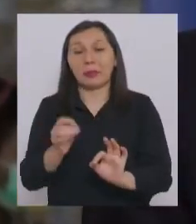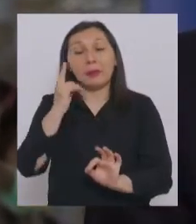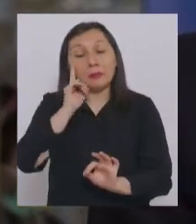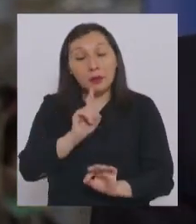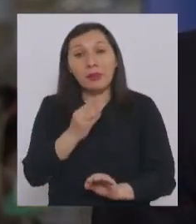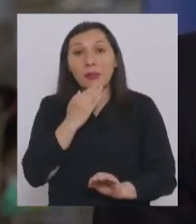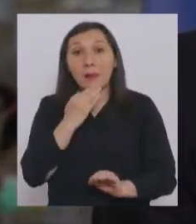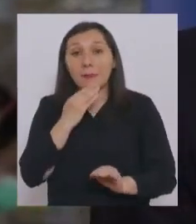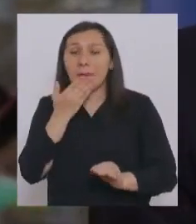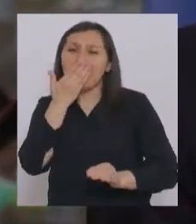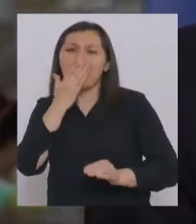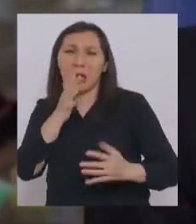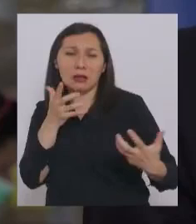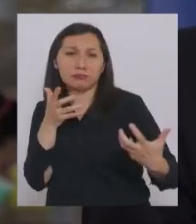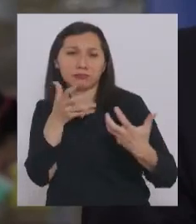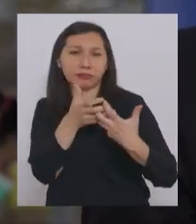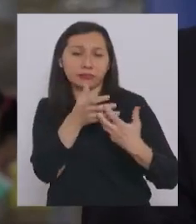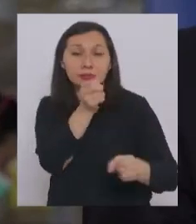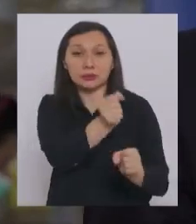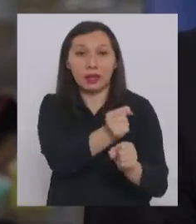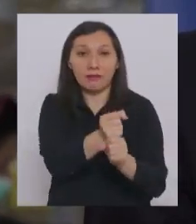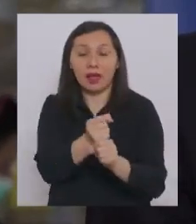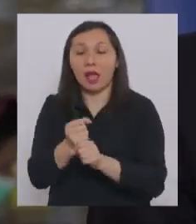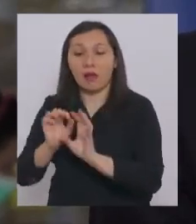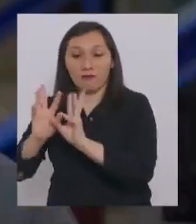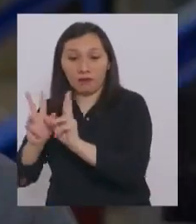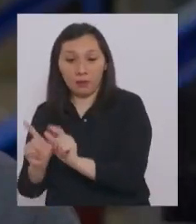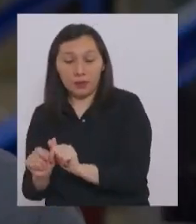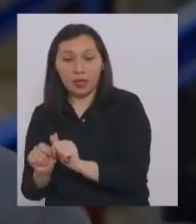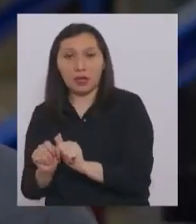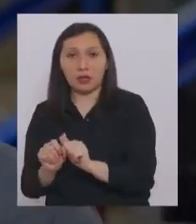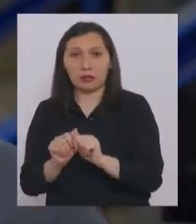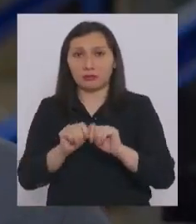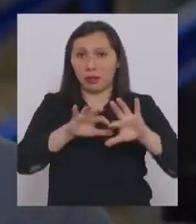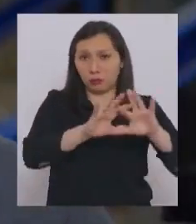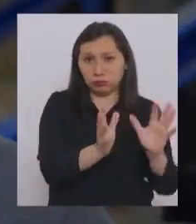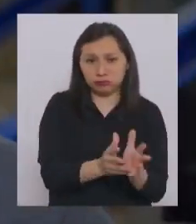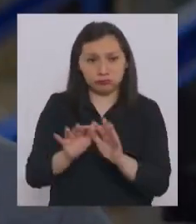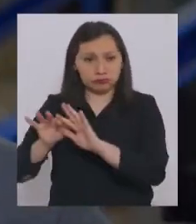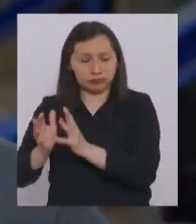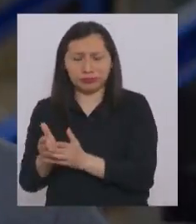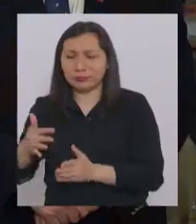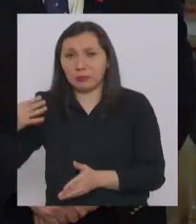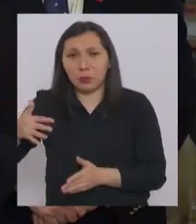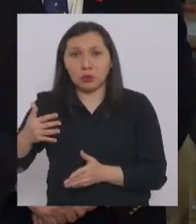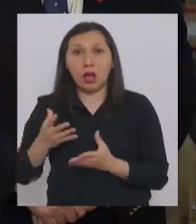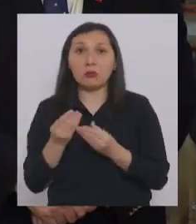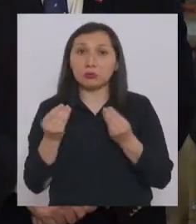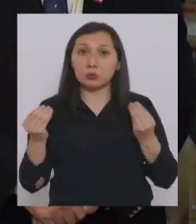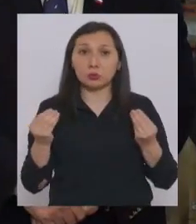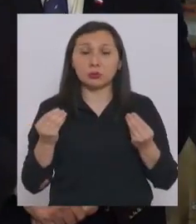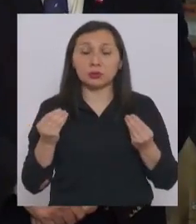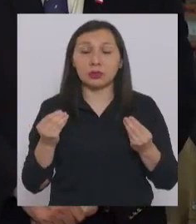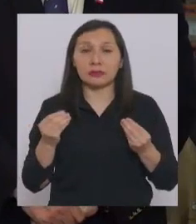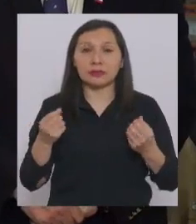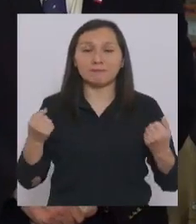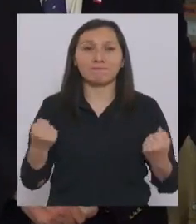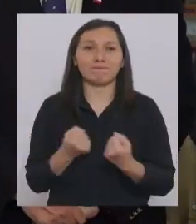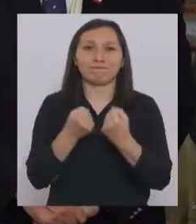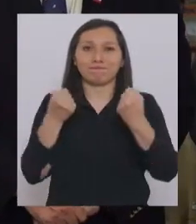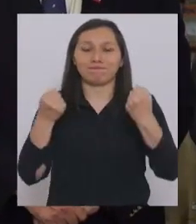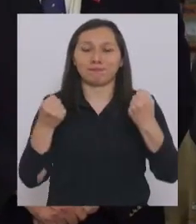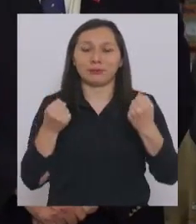para compatibilizar mejor el mundo del trabajo con el mundo de la familia. Dos mundos fundamentales y que muchas veces chocan entre